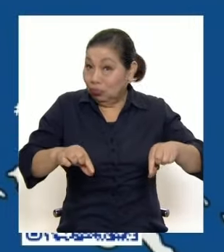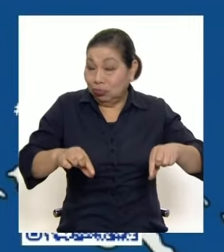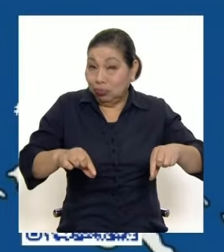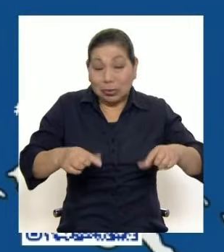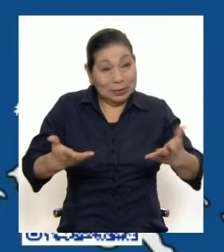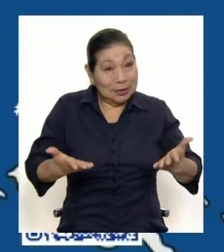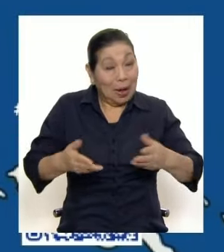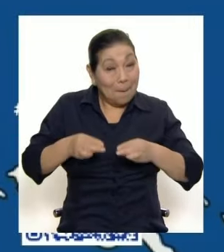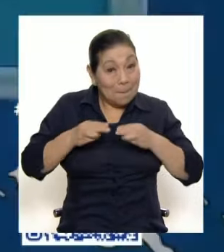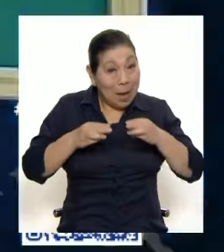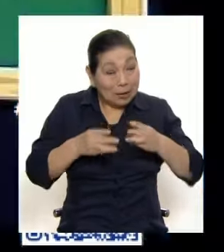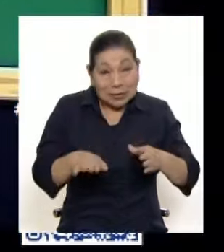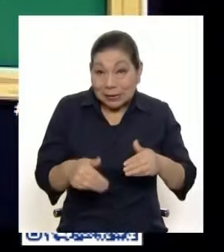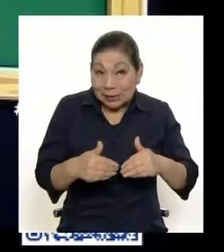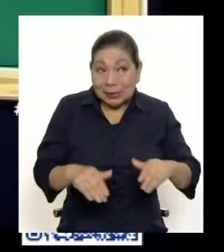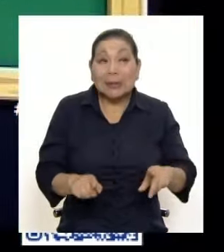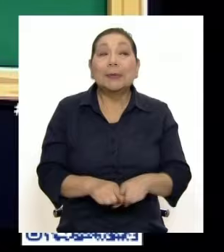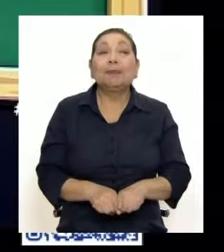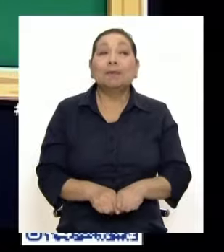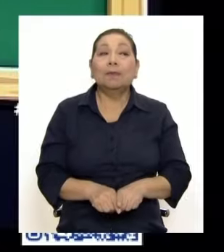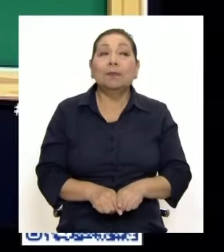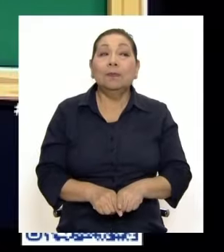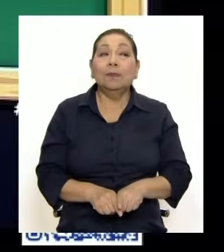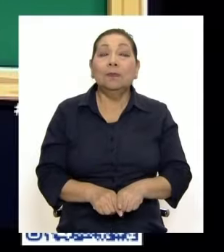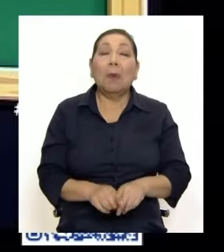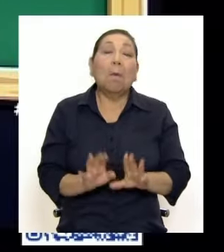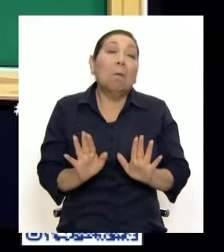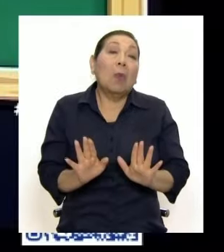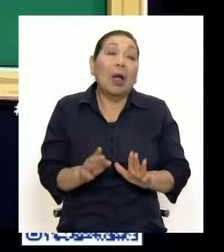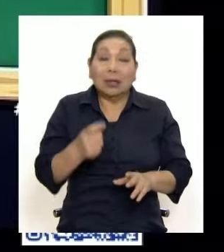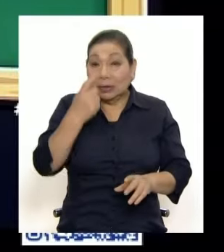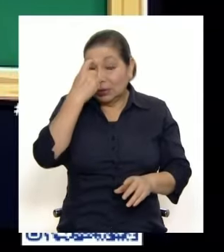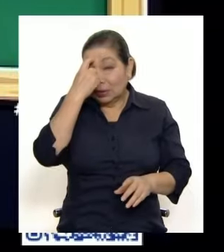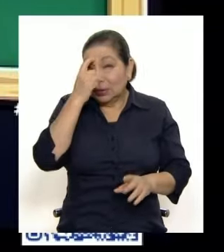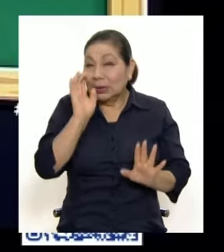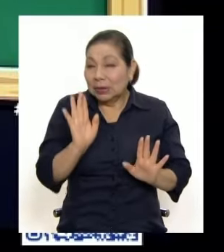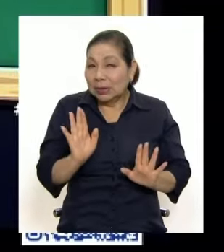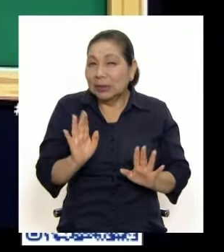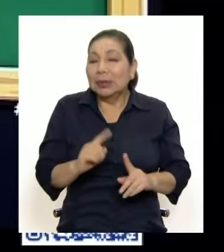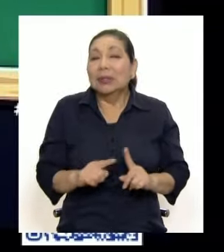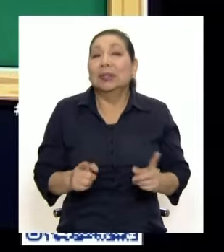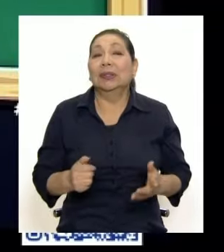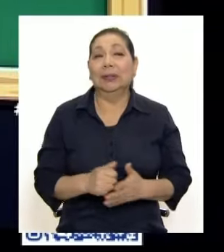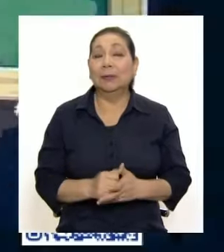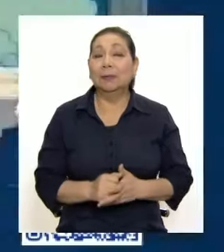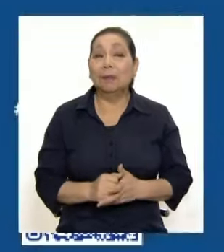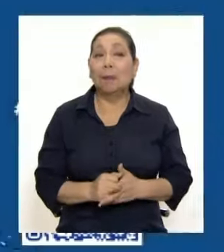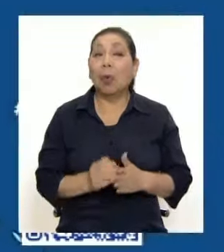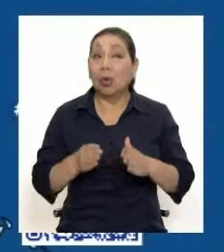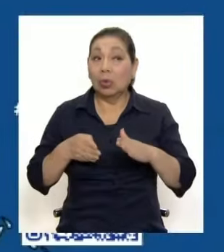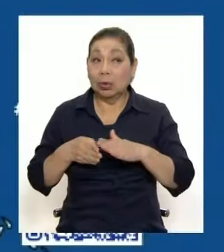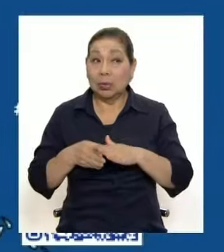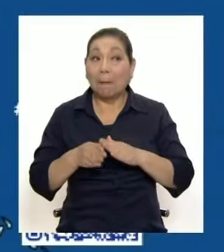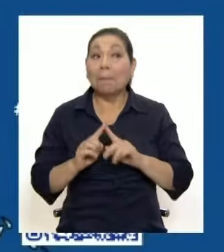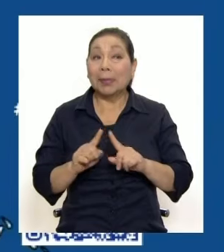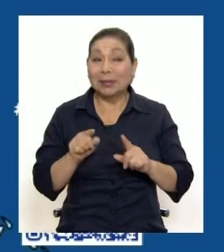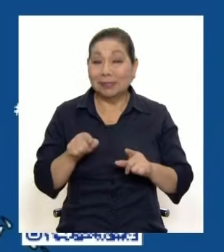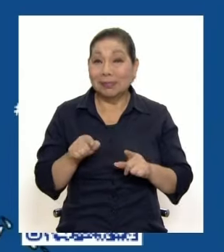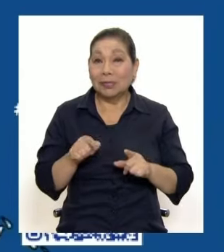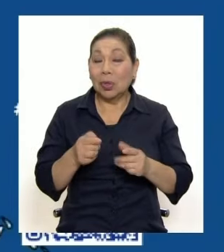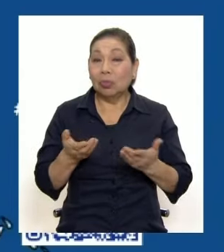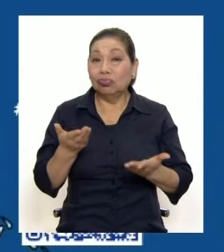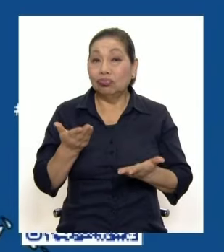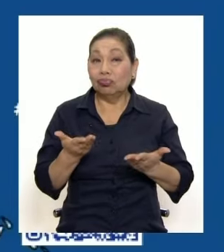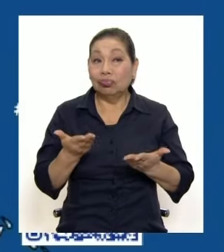Cuenca del Pacífico y también en el caso de la India una cuestión sensible es que si ingresaba a la India Pues el el